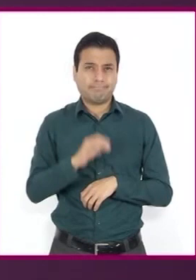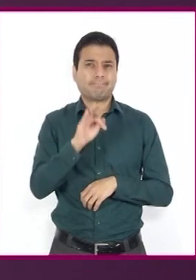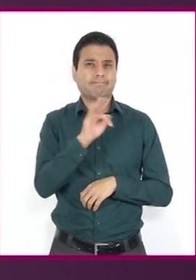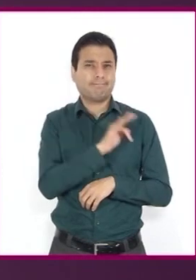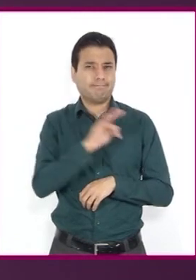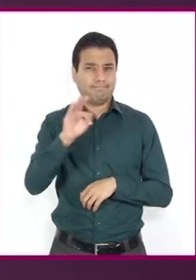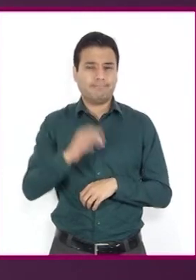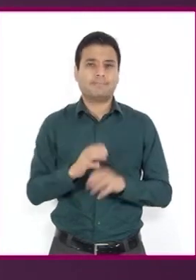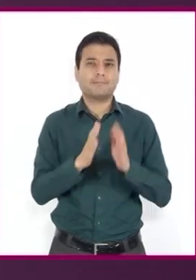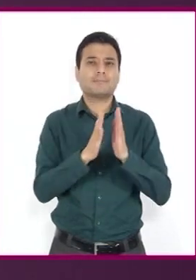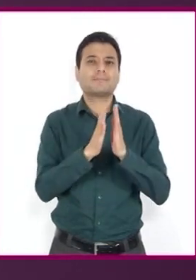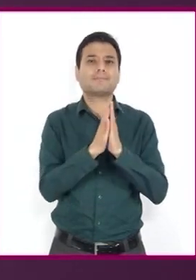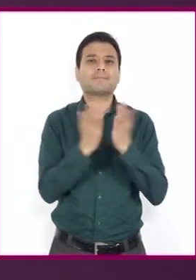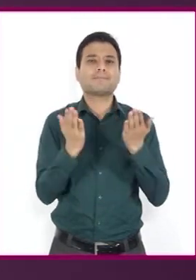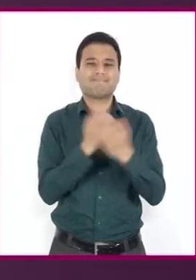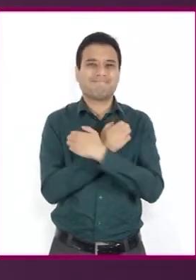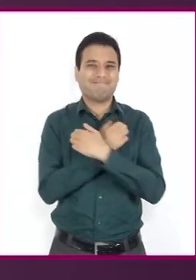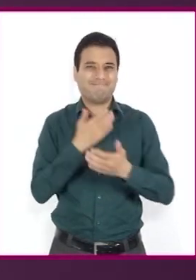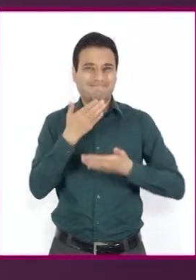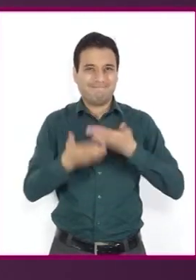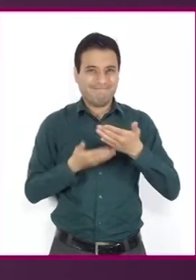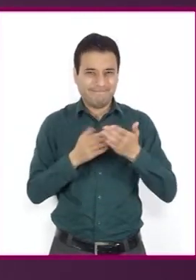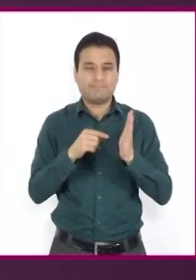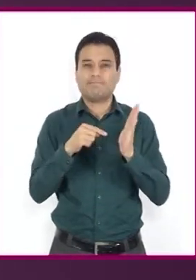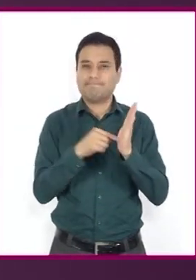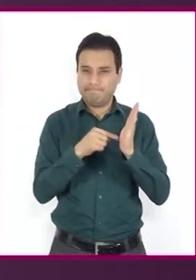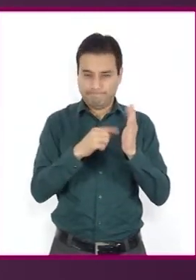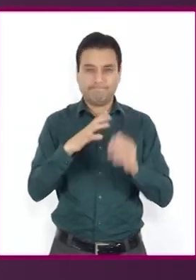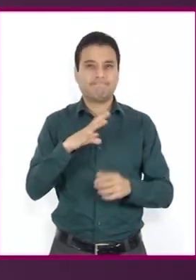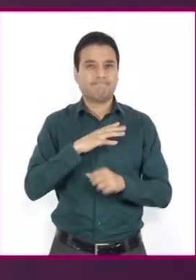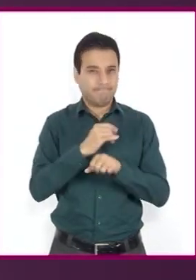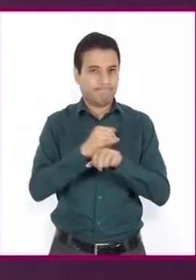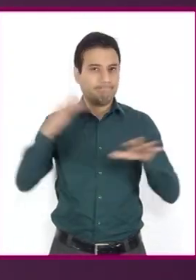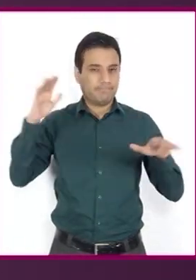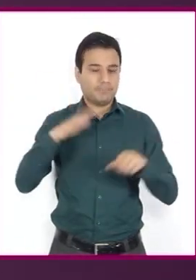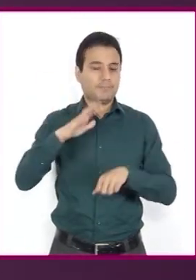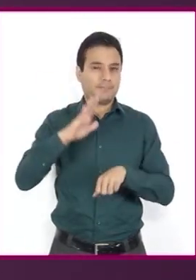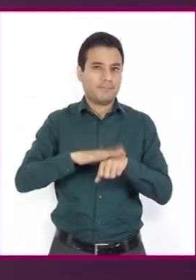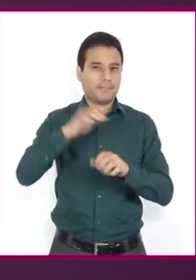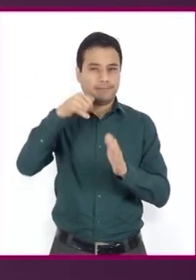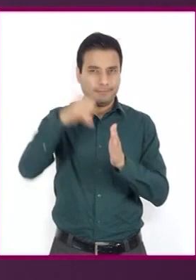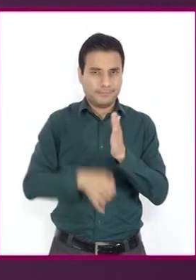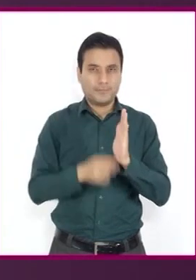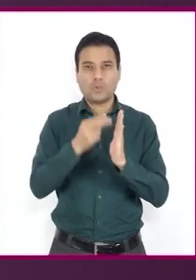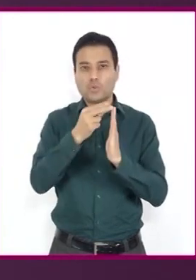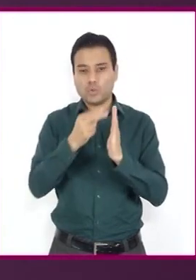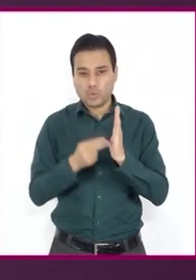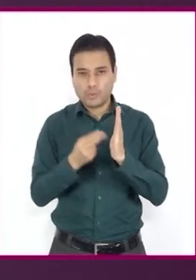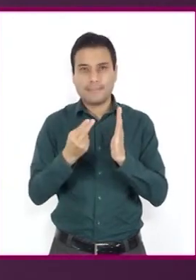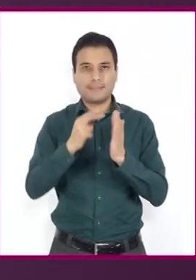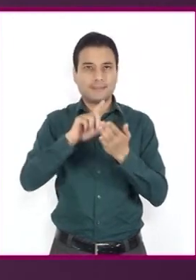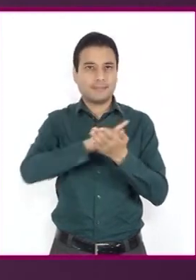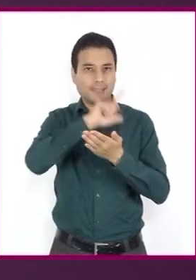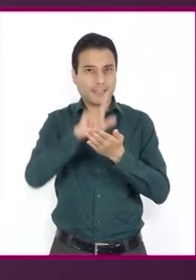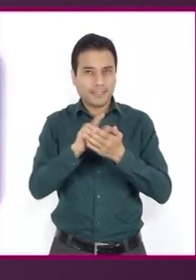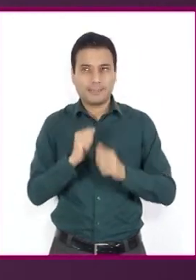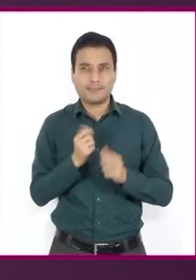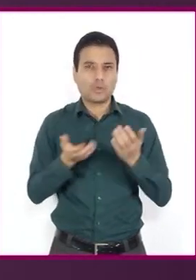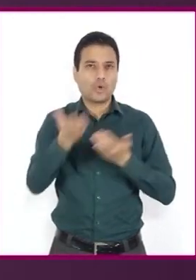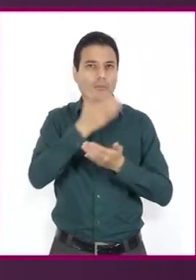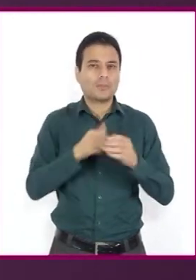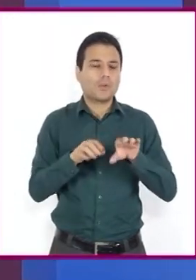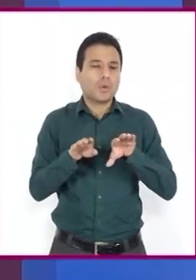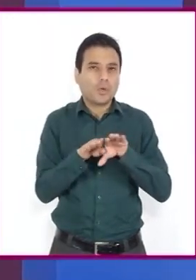de formación cívica y ética, donde encontrarán más información acerca de normas, leyes y cómo convivir en